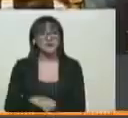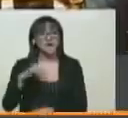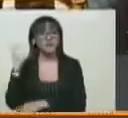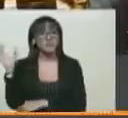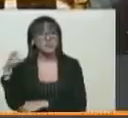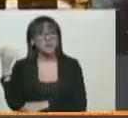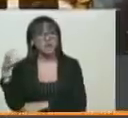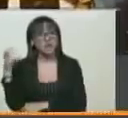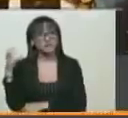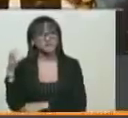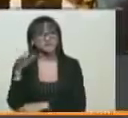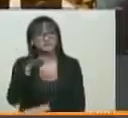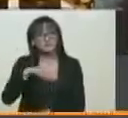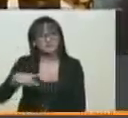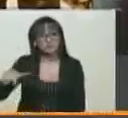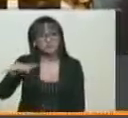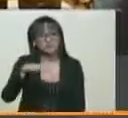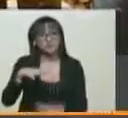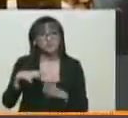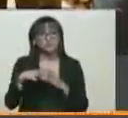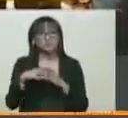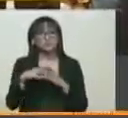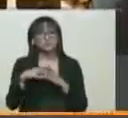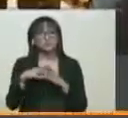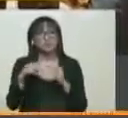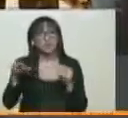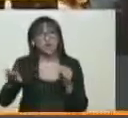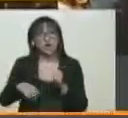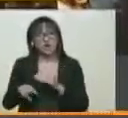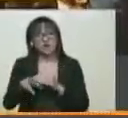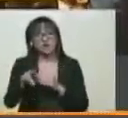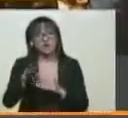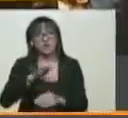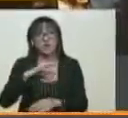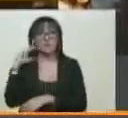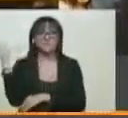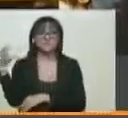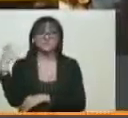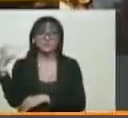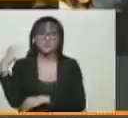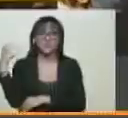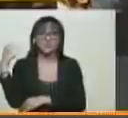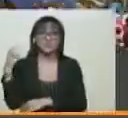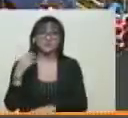ambulancias para que recorran todos los ríos del estado Amazonas.